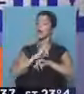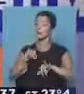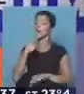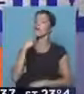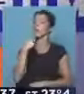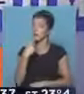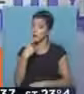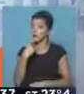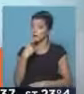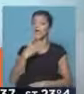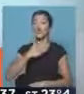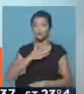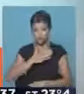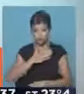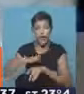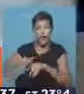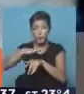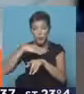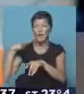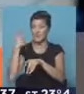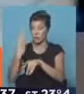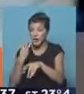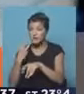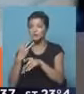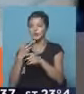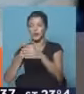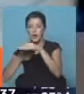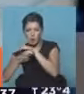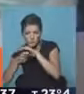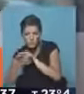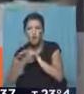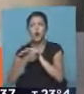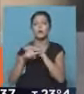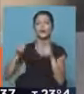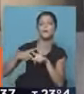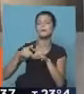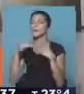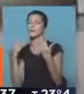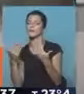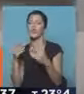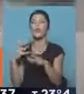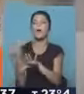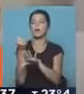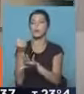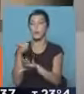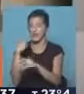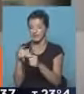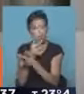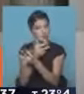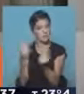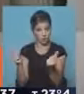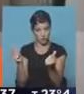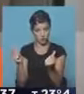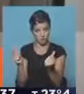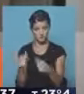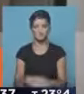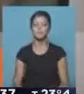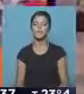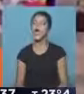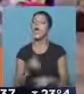que se quería el pantano de washington evitando el tráfico de influencias para el gabinete hay algunos pocos